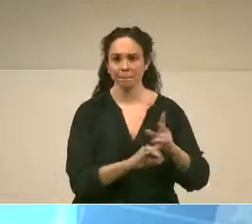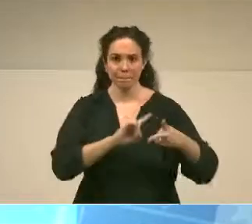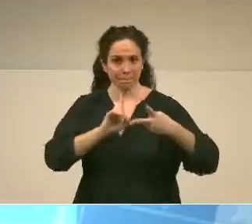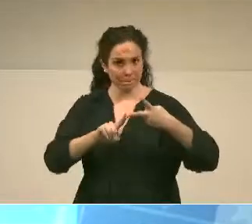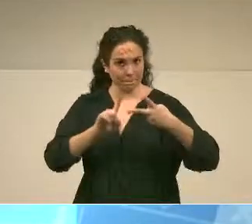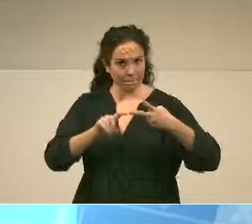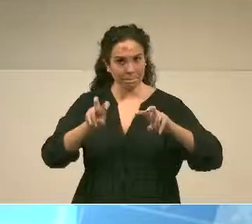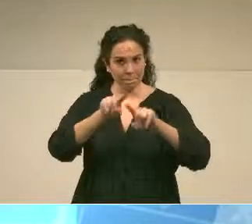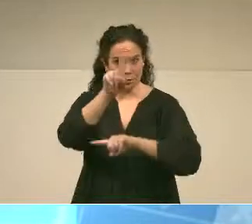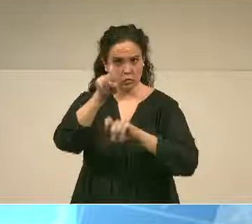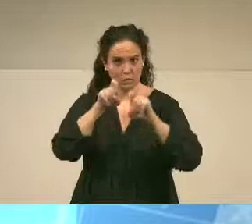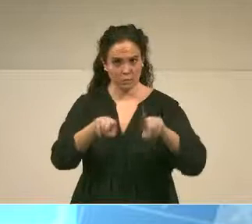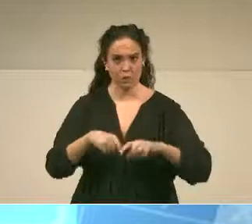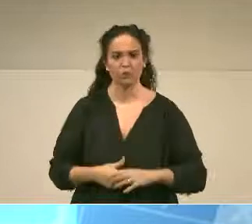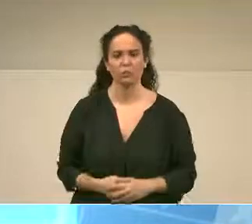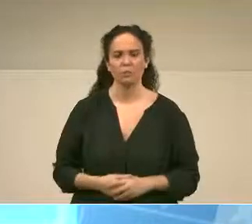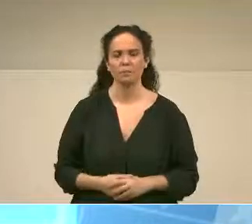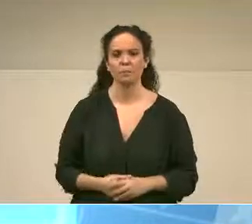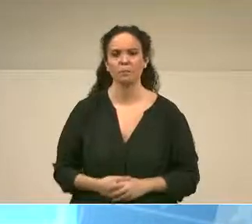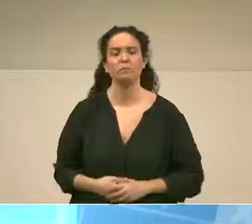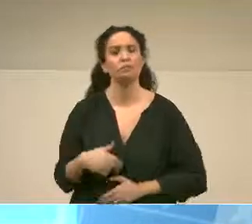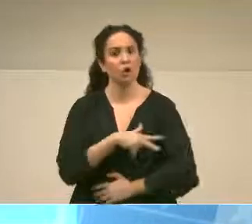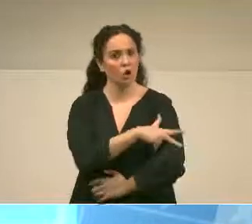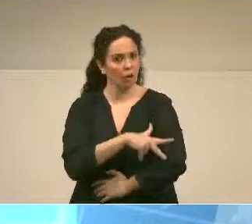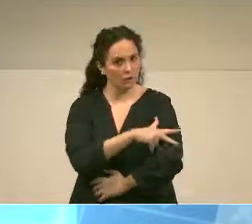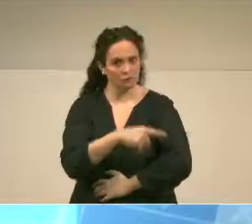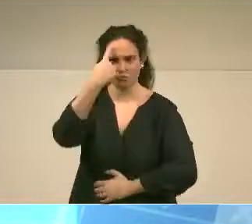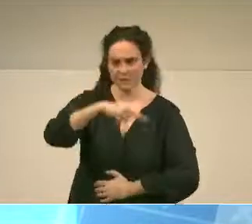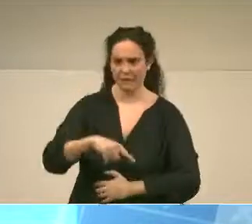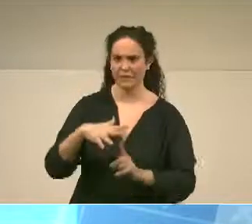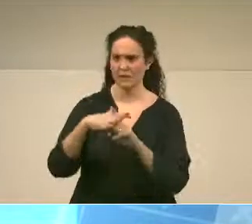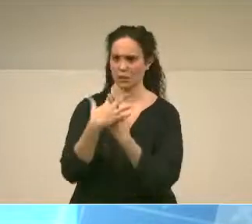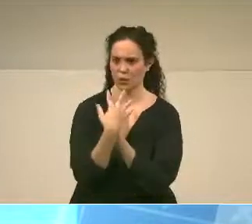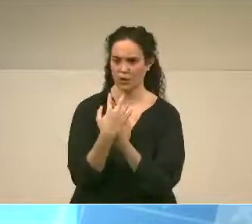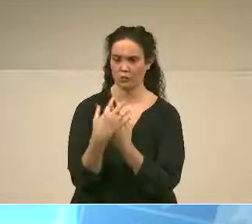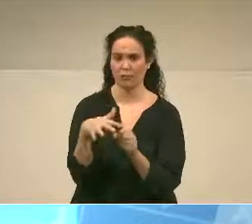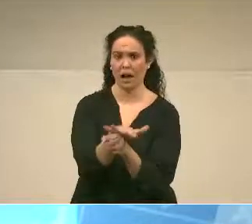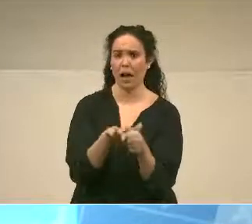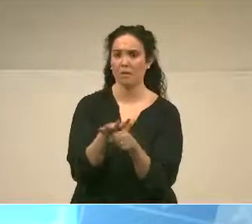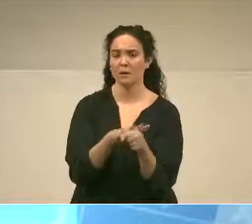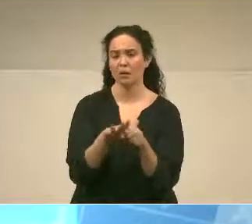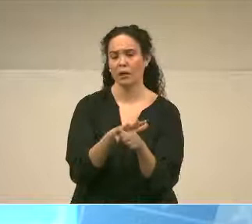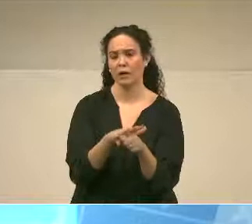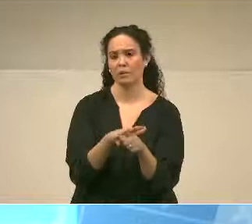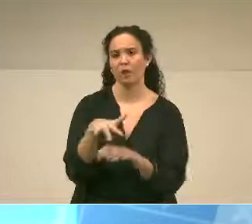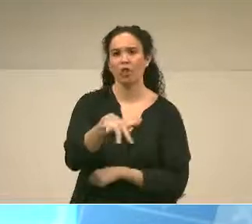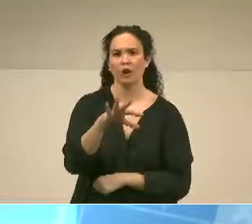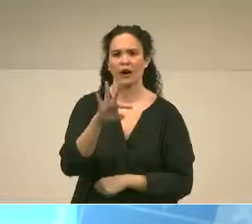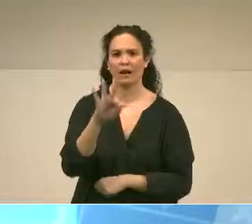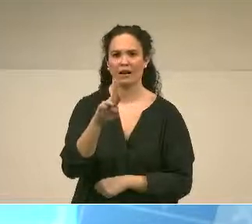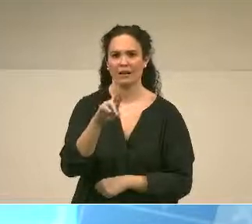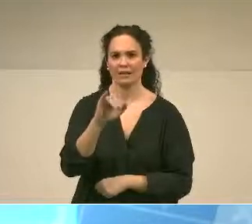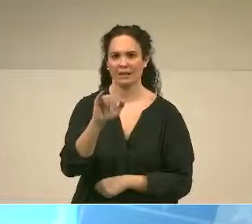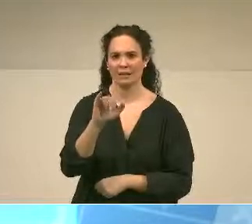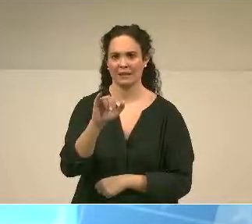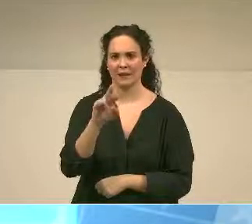cuestión, bueno, el Gobierno es consciente de esta situación que se ha creado en torno al Condado de Treviño y creemos que la única forma de abordar esta